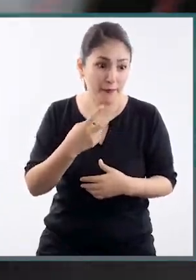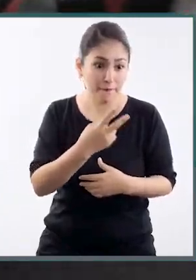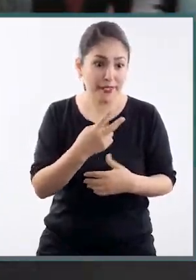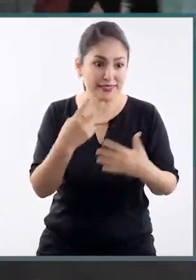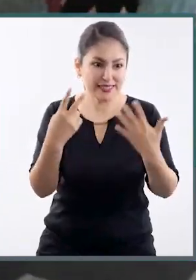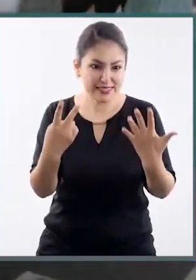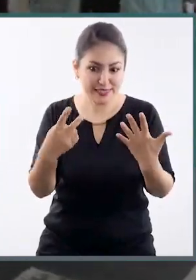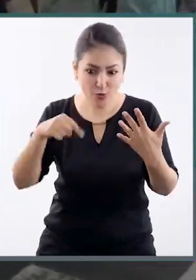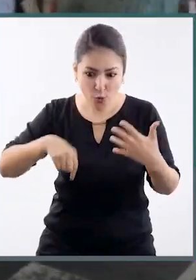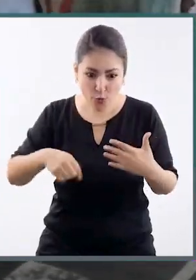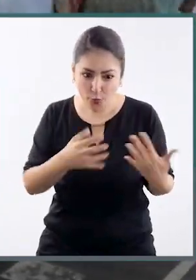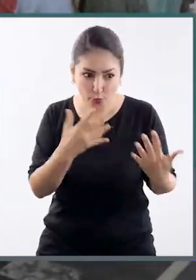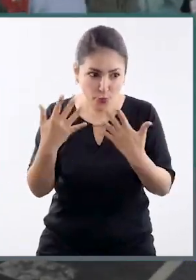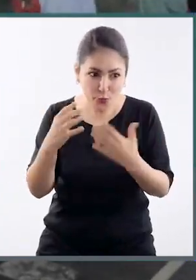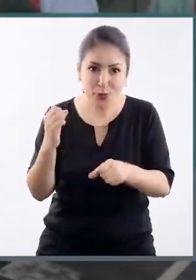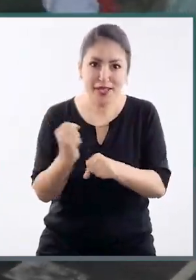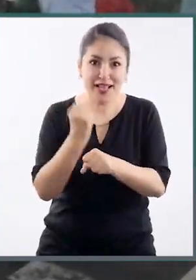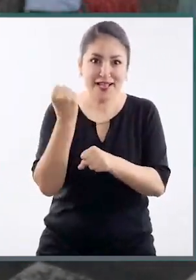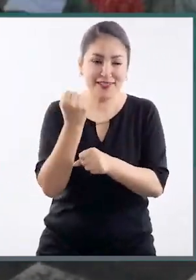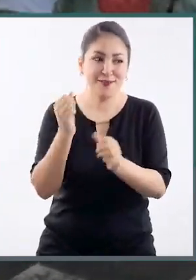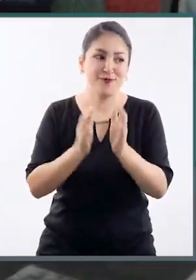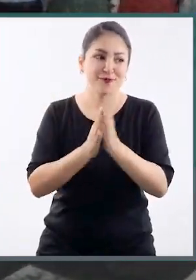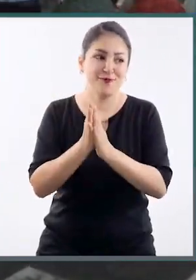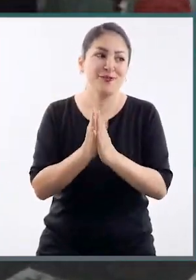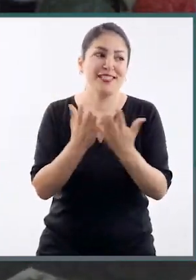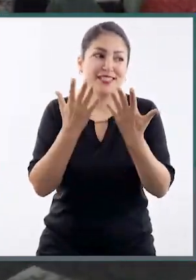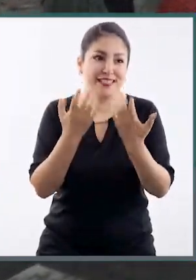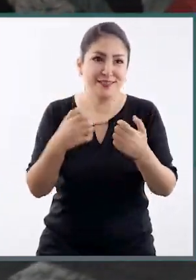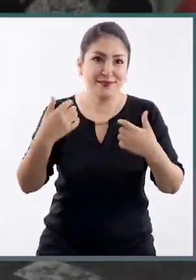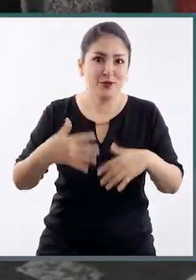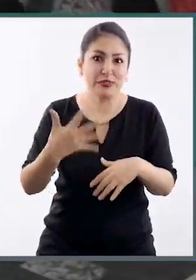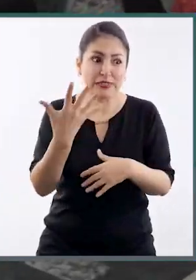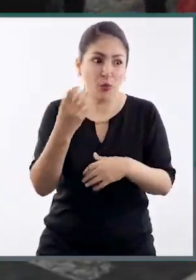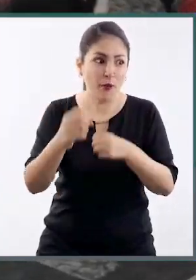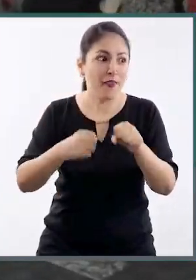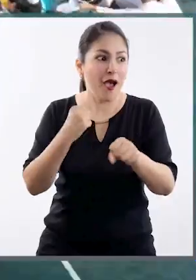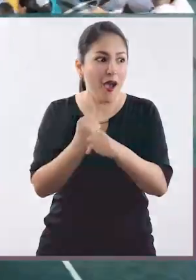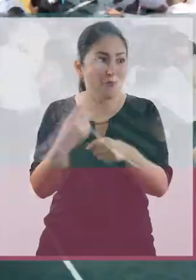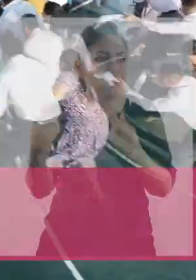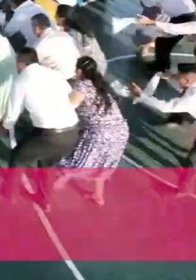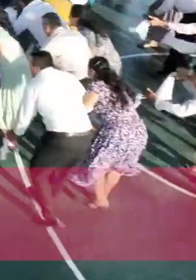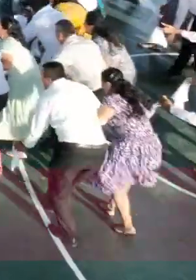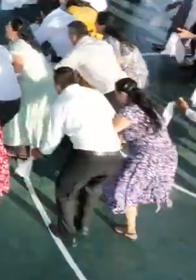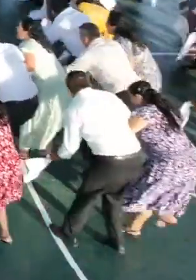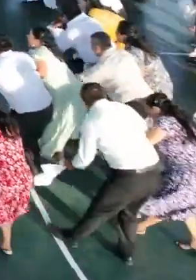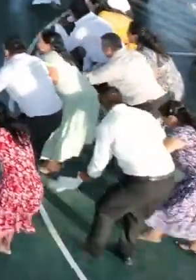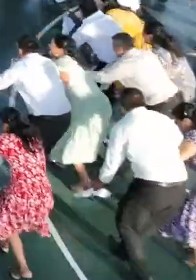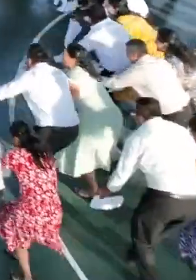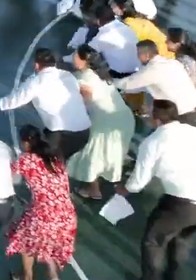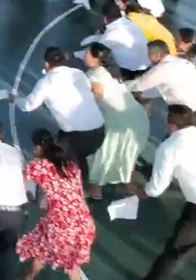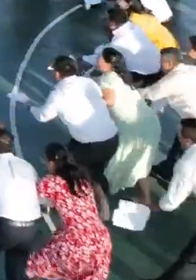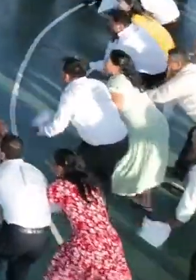podamos ganar la pandilla de oro en la 50 semana turística.